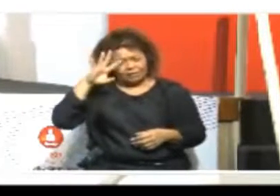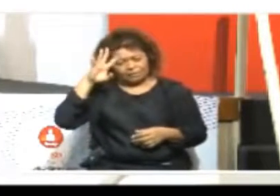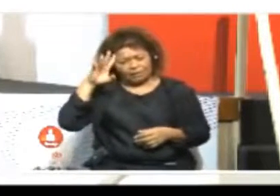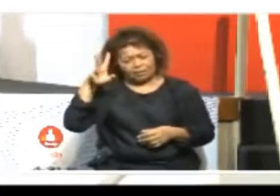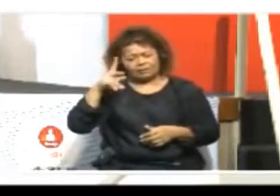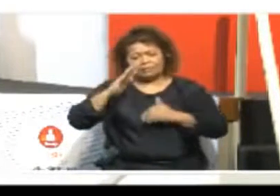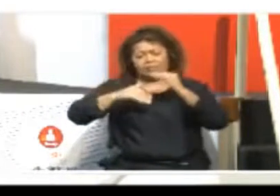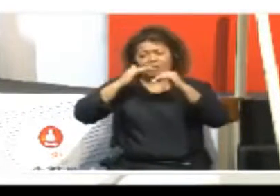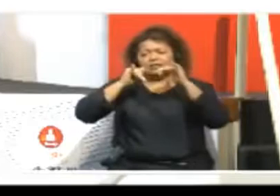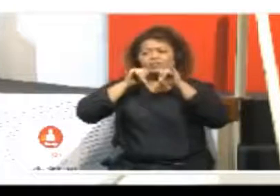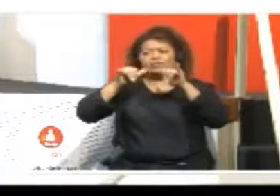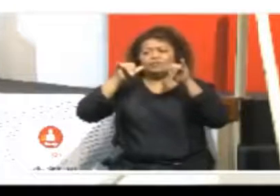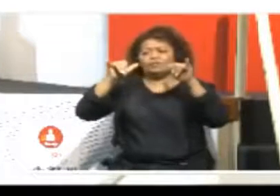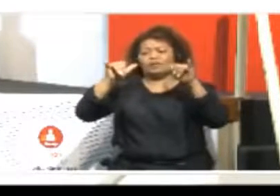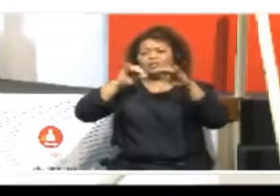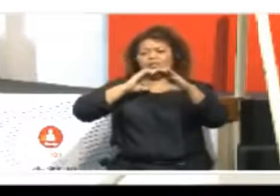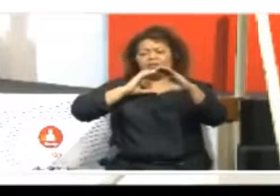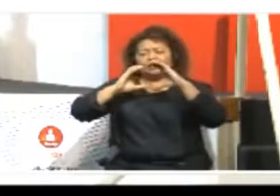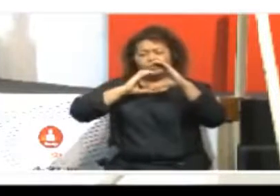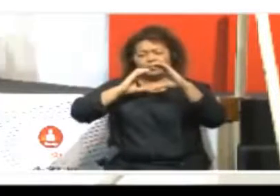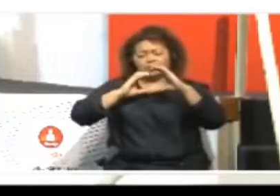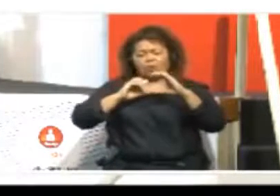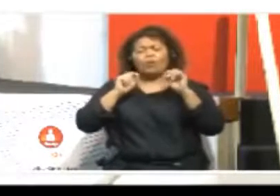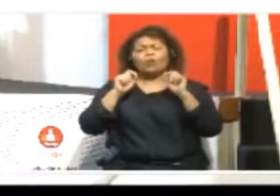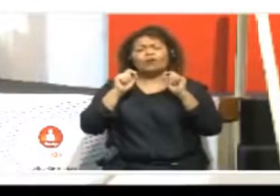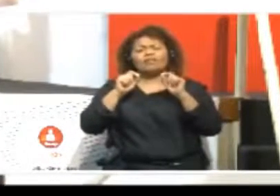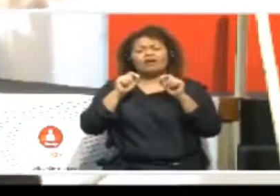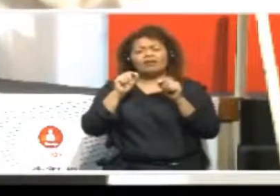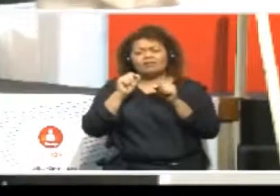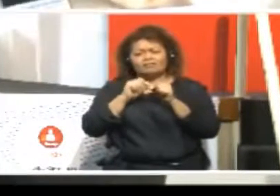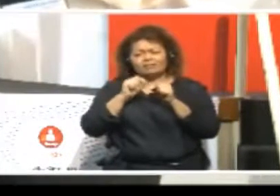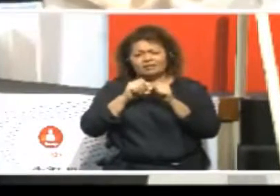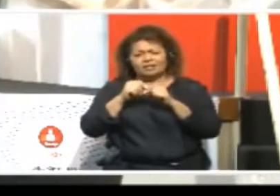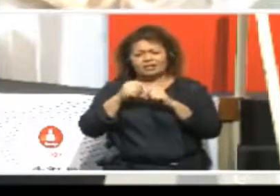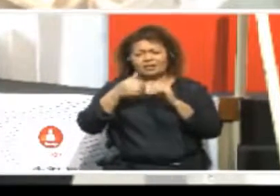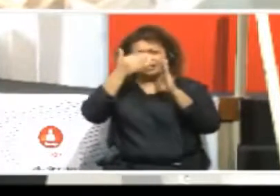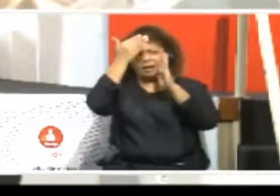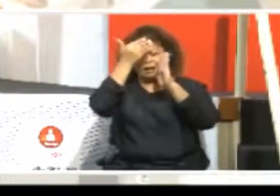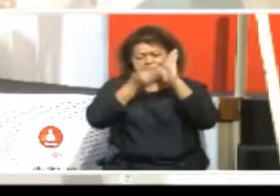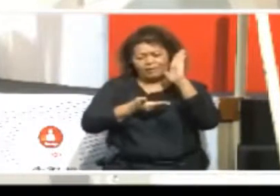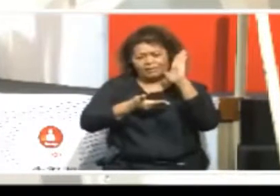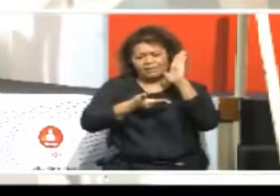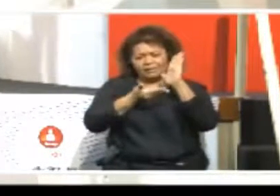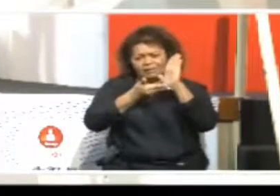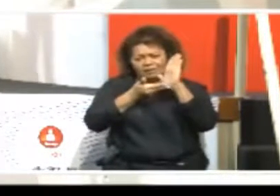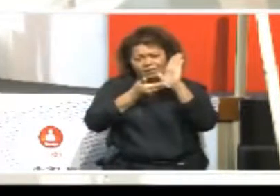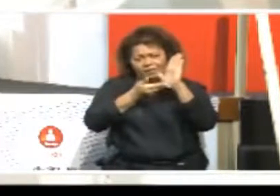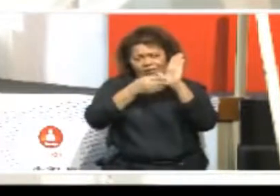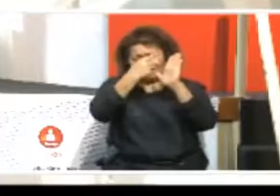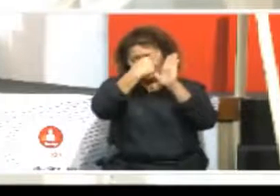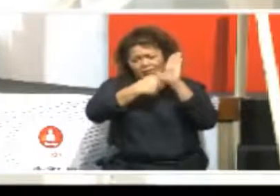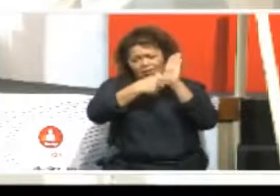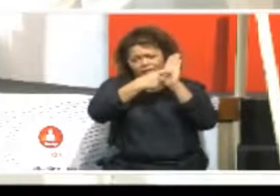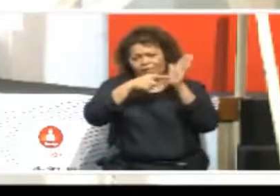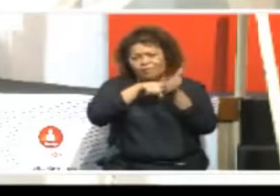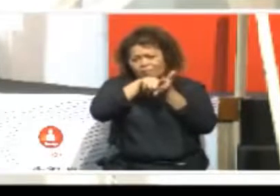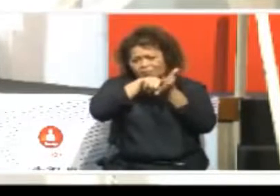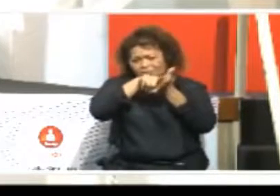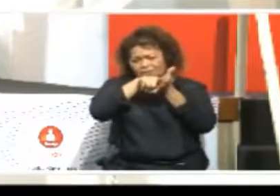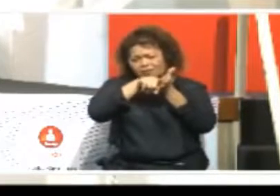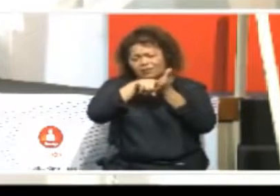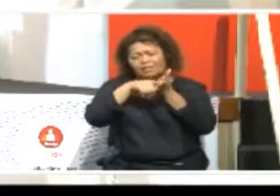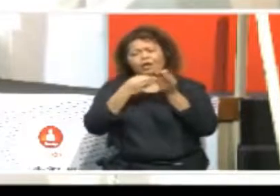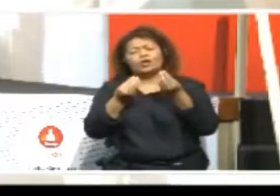presentación? Porque yo quiero mostrarles mi trabajo investigativo y cómo mi trabajo investigativo cuadra dentro de este